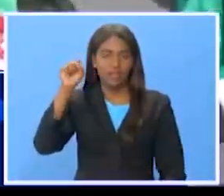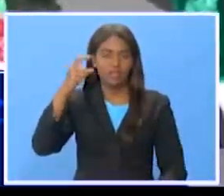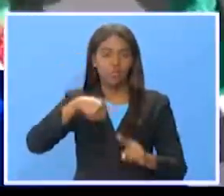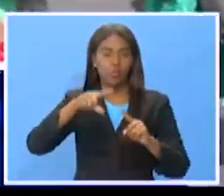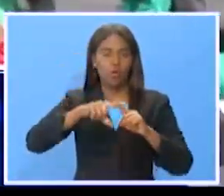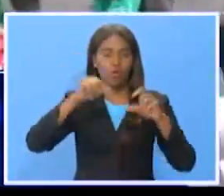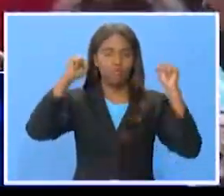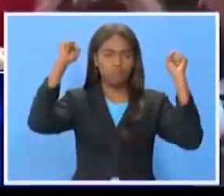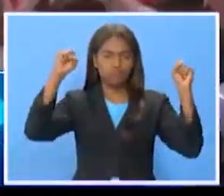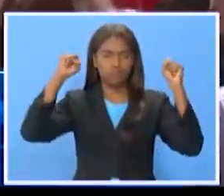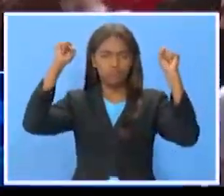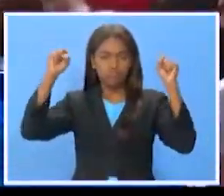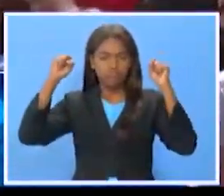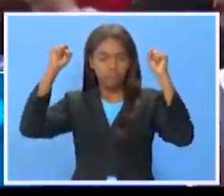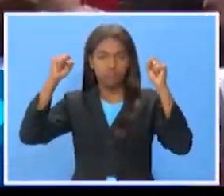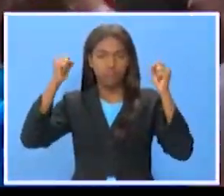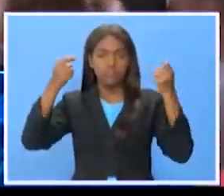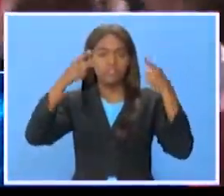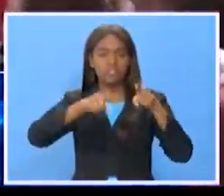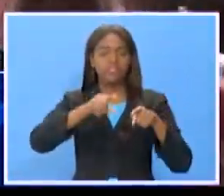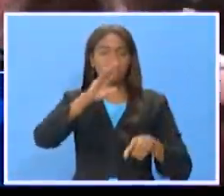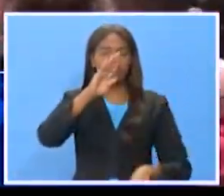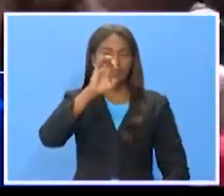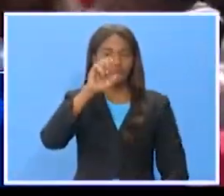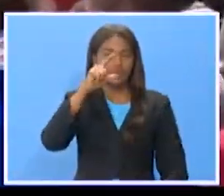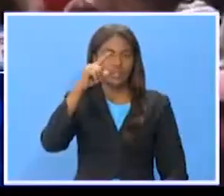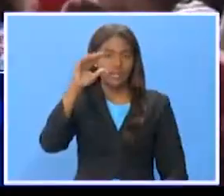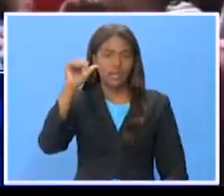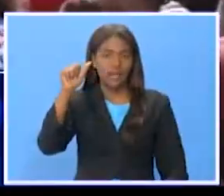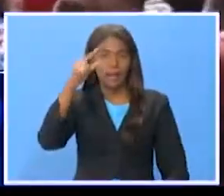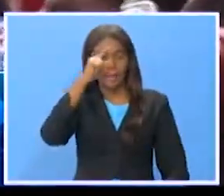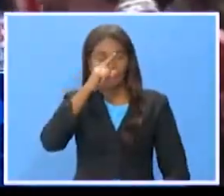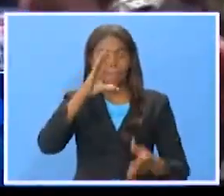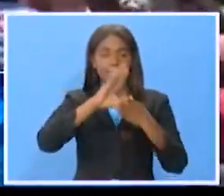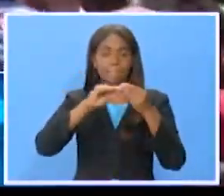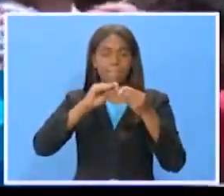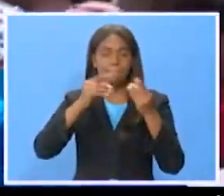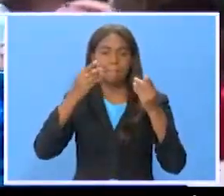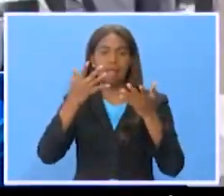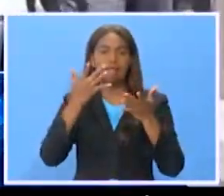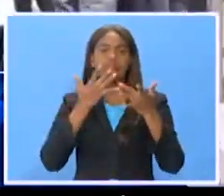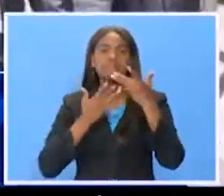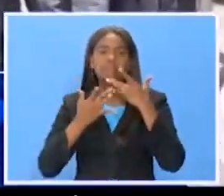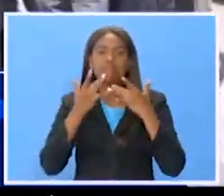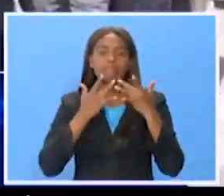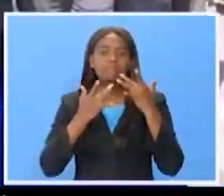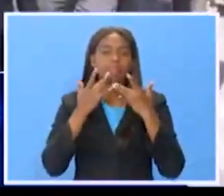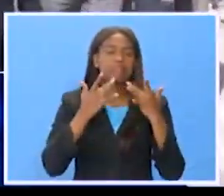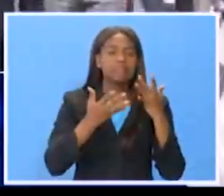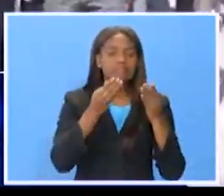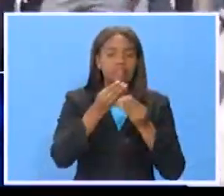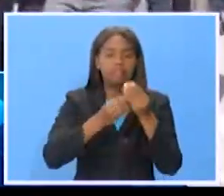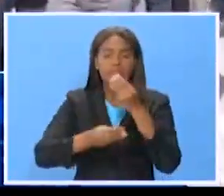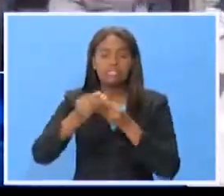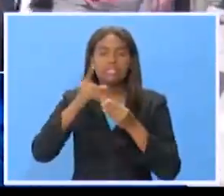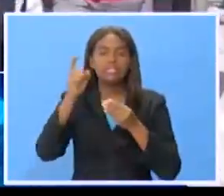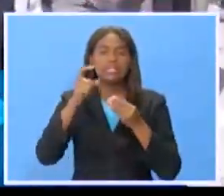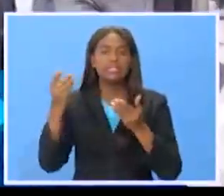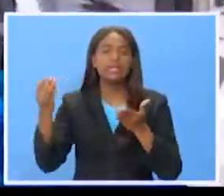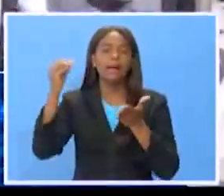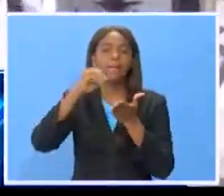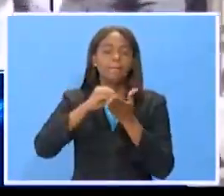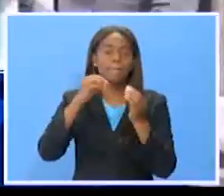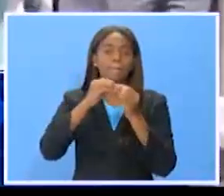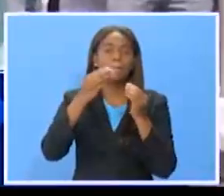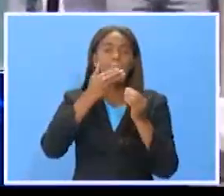protesta nacional convocada en Bélgica para denunciar el encarecimiento del coste de la vida y reivindicar una nueva